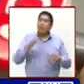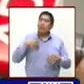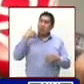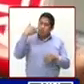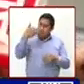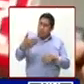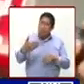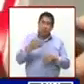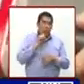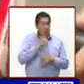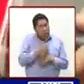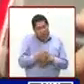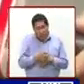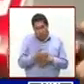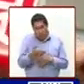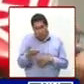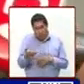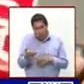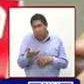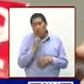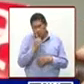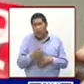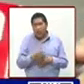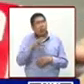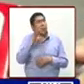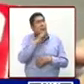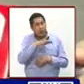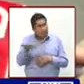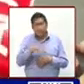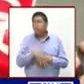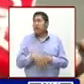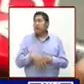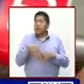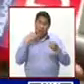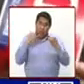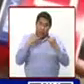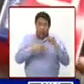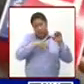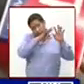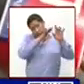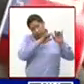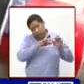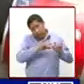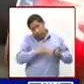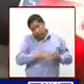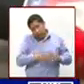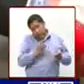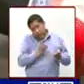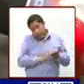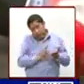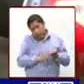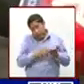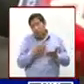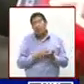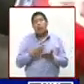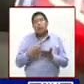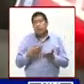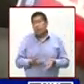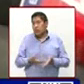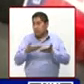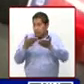siguientes horas, el día de mañana a las 8:30, el informe correspondiente a esta propuesta normativa,